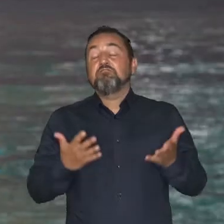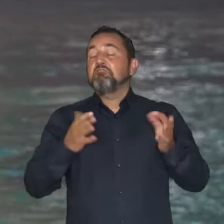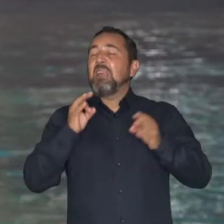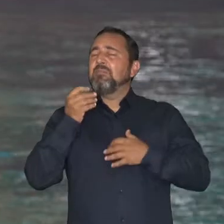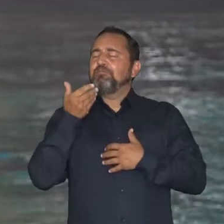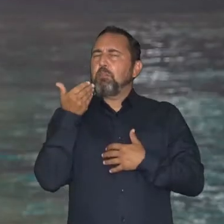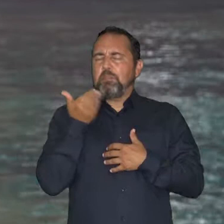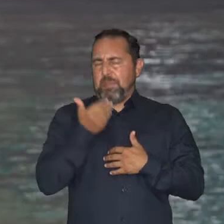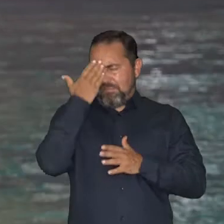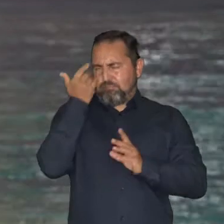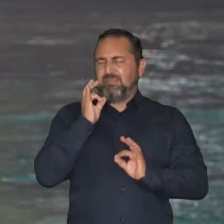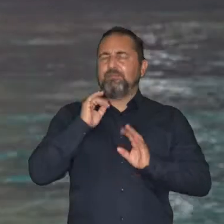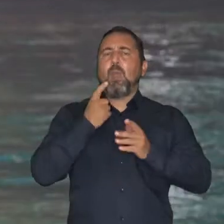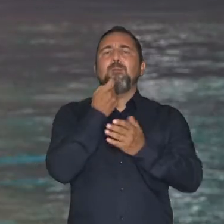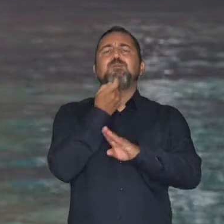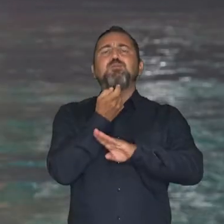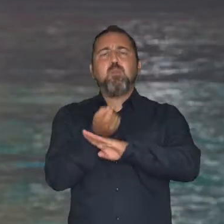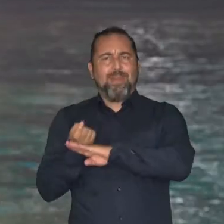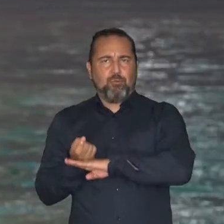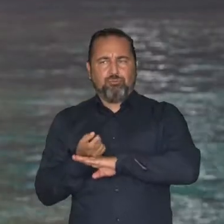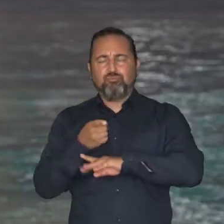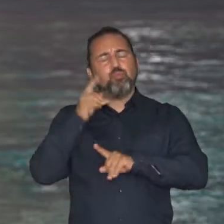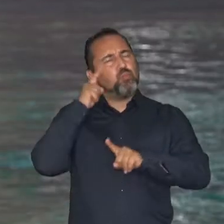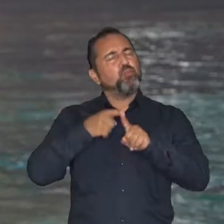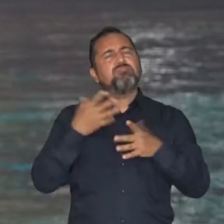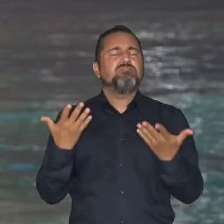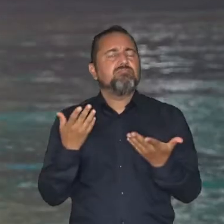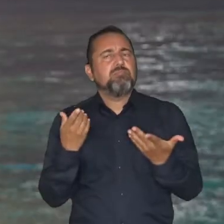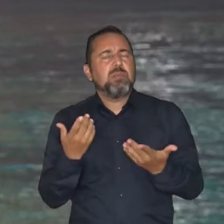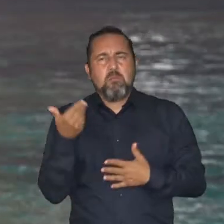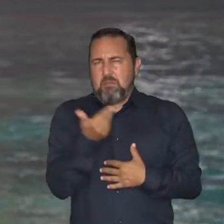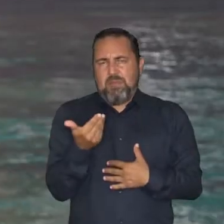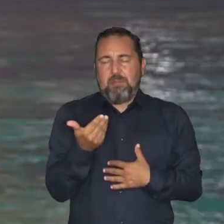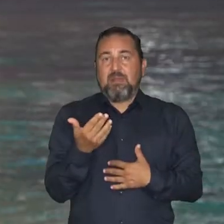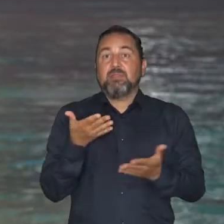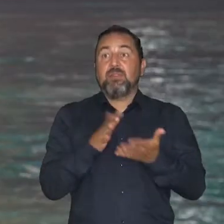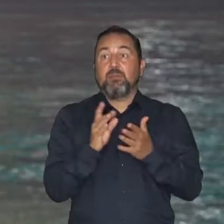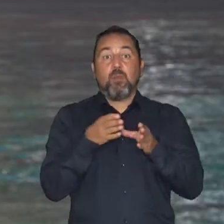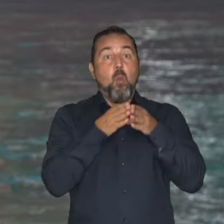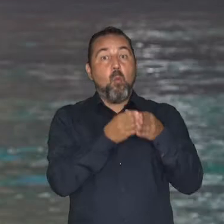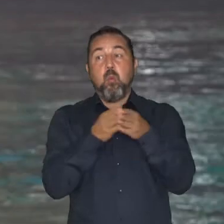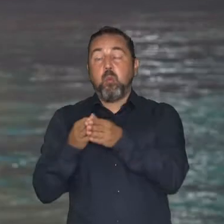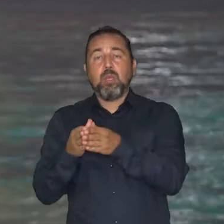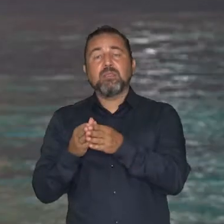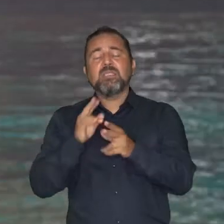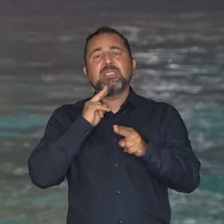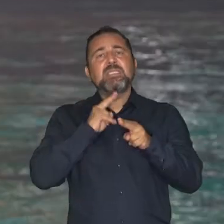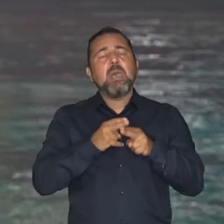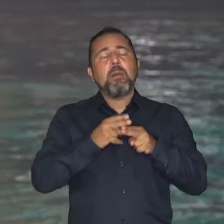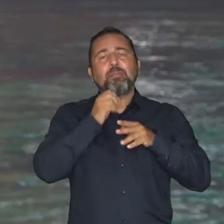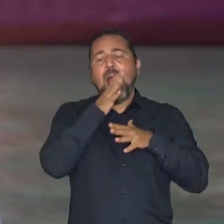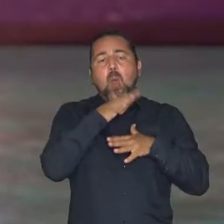La función principal de los puertos es poner a disposición de los buques aguas